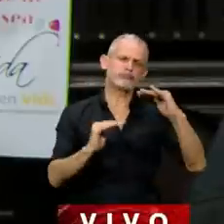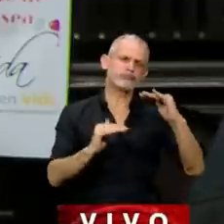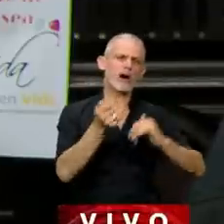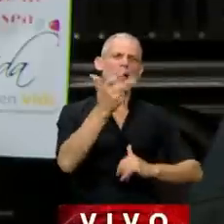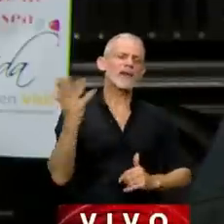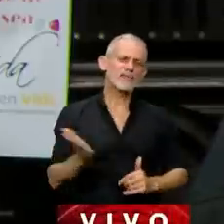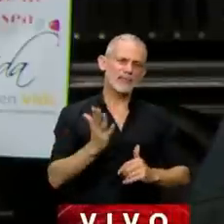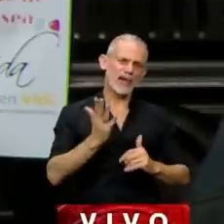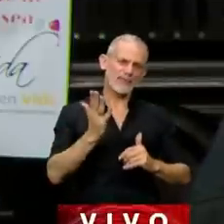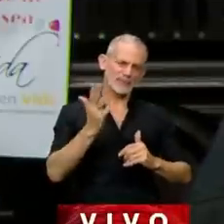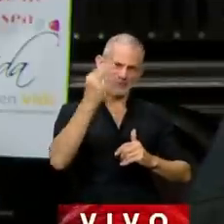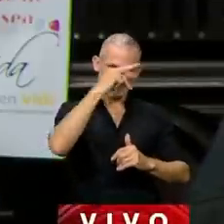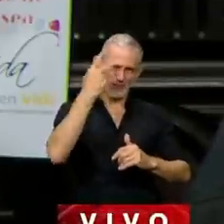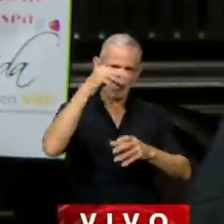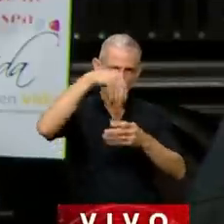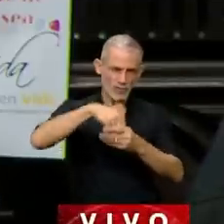cantidad de profesionales,